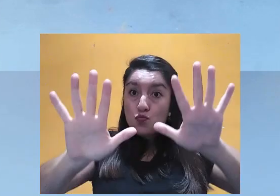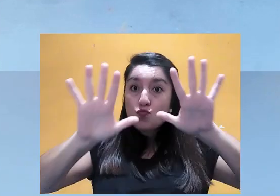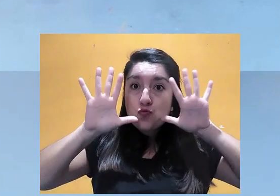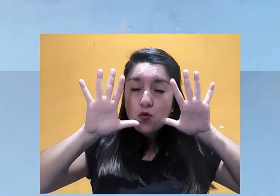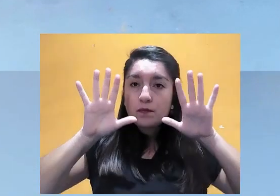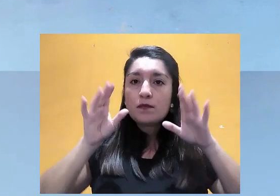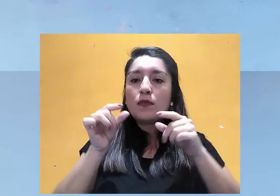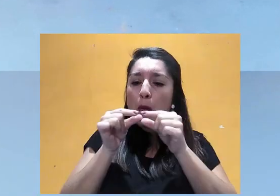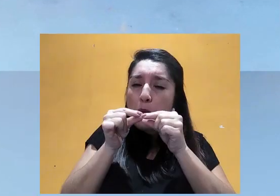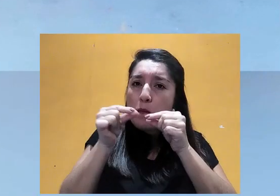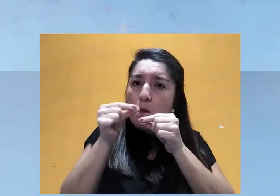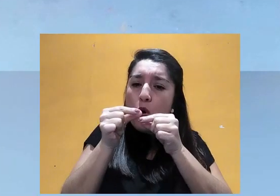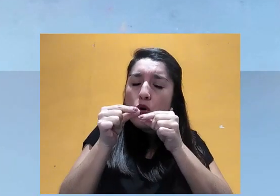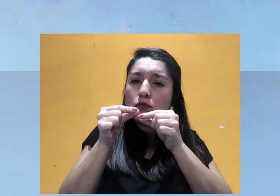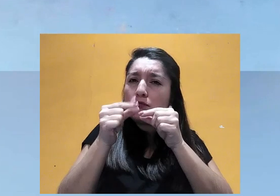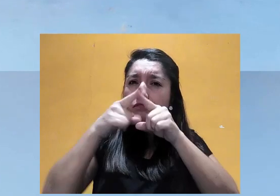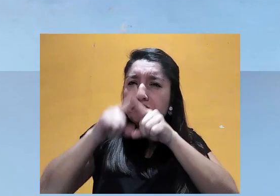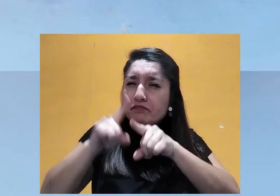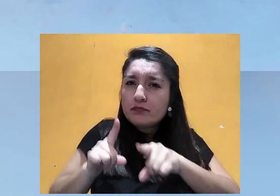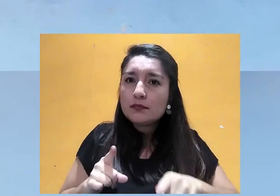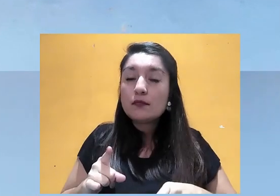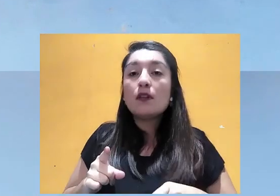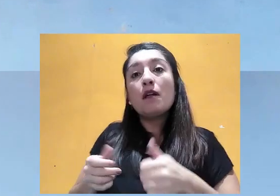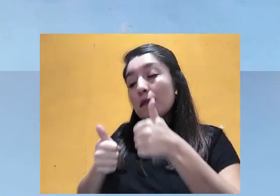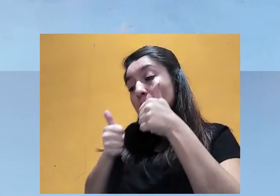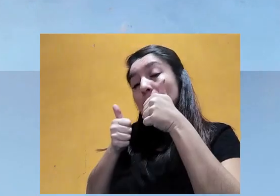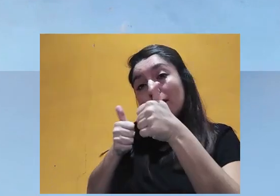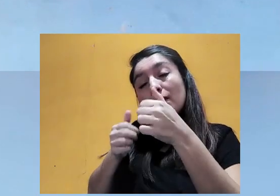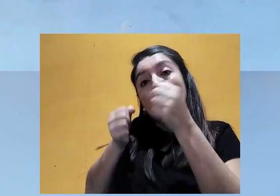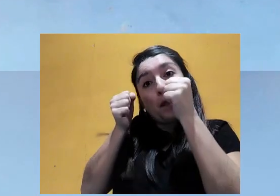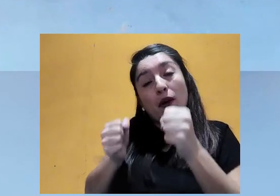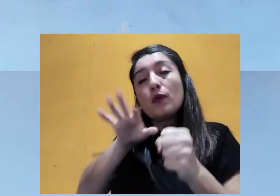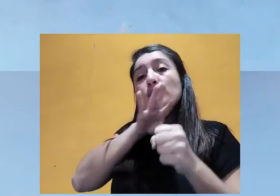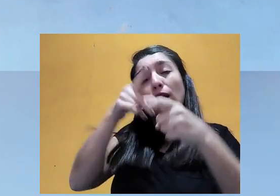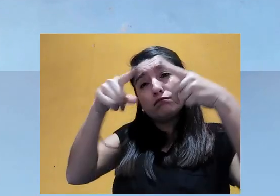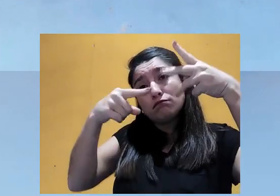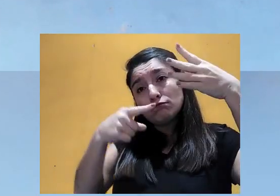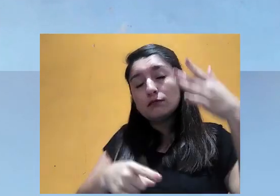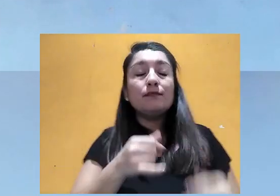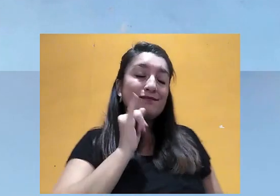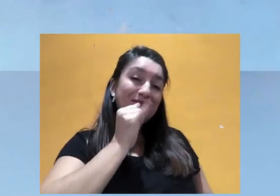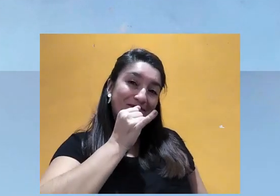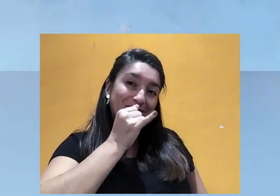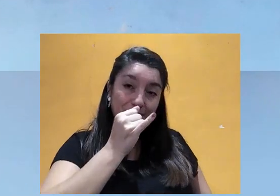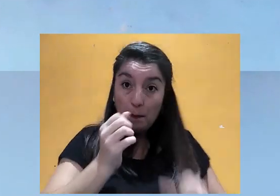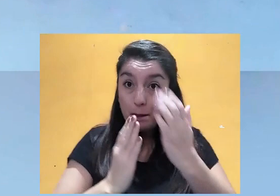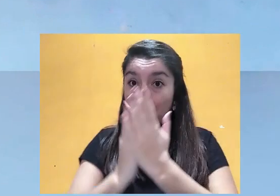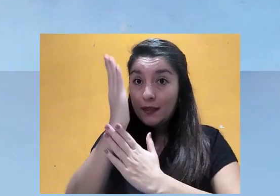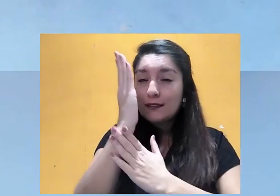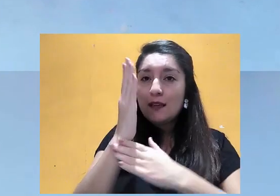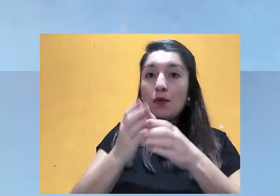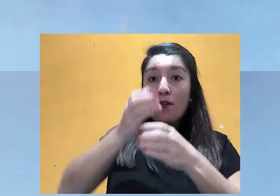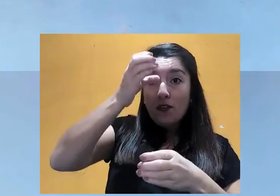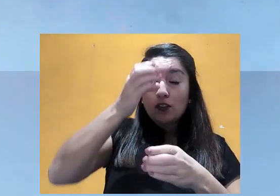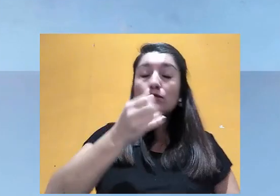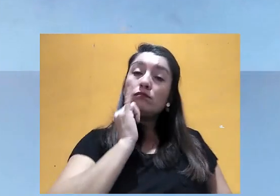Brillantina, mostacilla. Muy bien. O sea, podemos incluir más cosas, ¿cierto? Sí. ¿Comencemos a hacer nuestra botella? Sí.